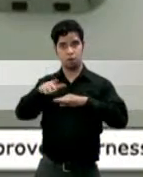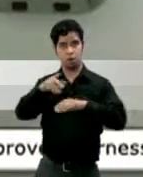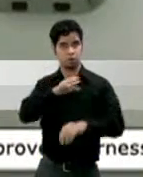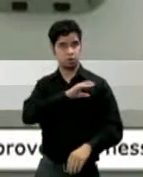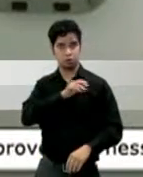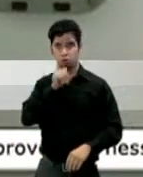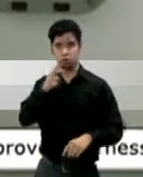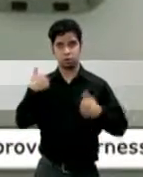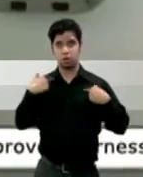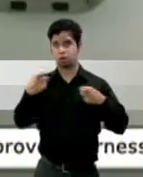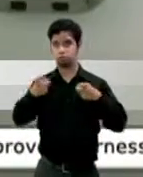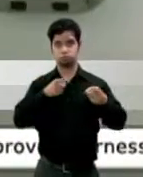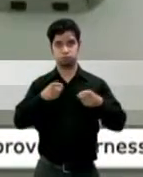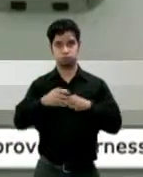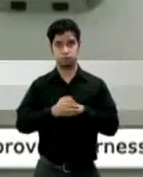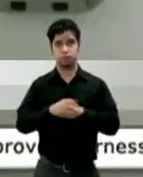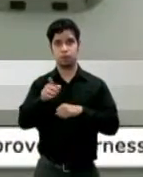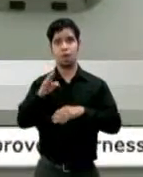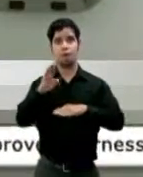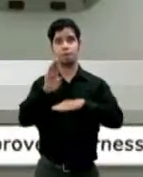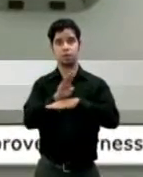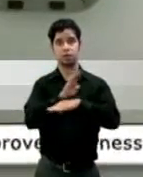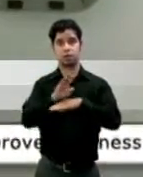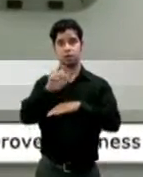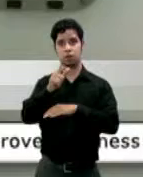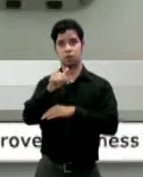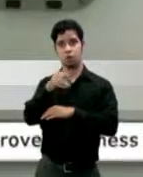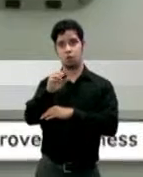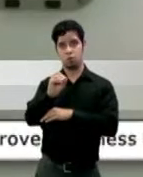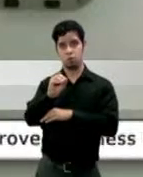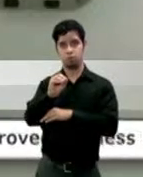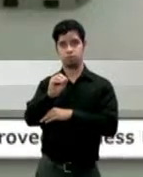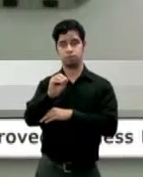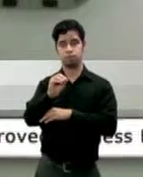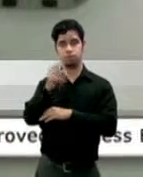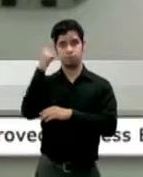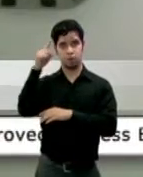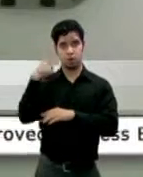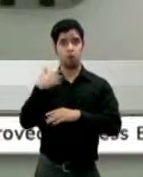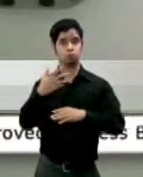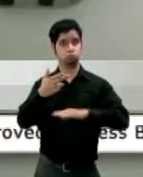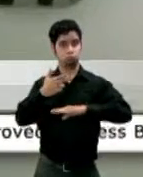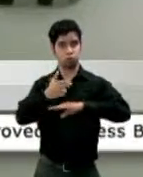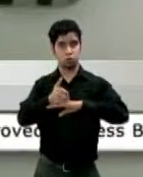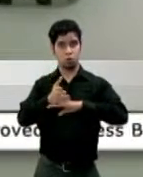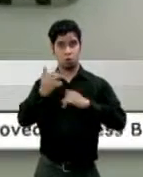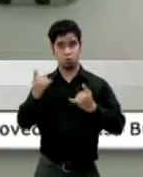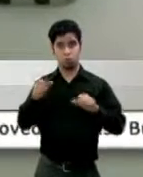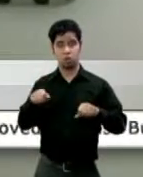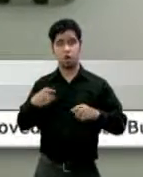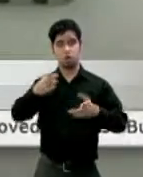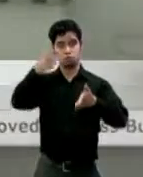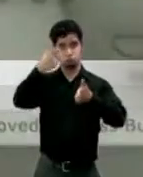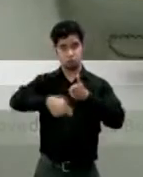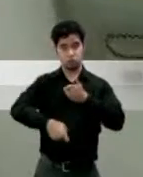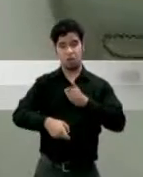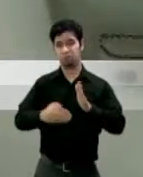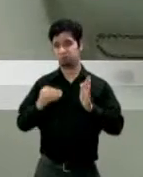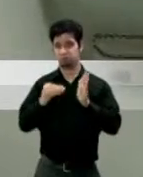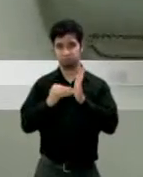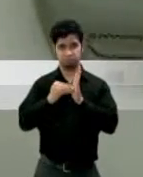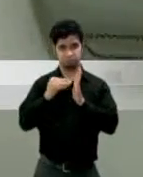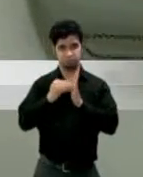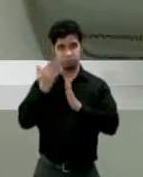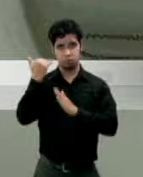empresa Graco, fabricante de sillas de bebé para automóviles, podría enfrentar una multa